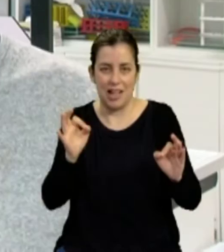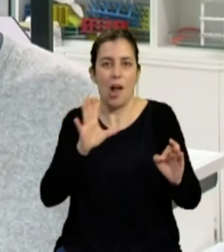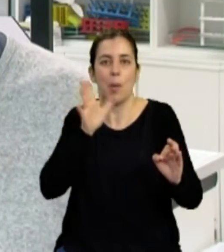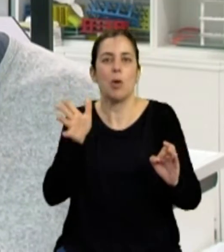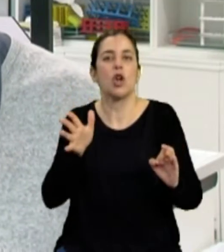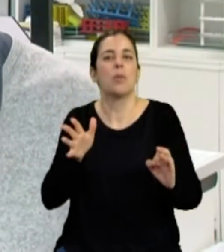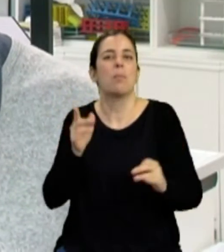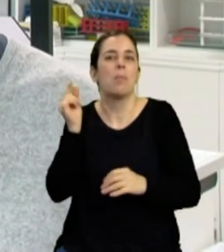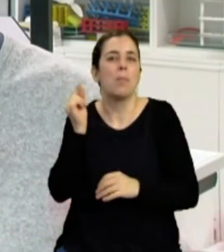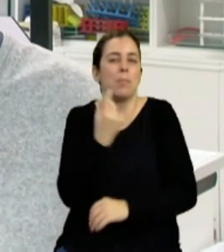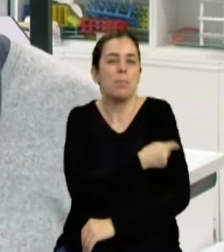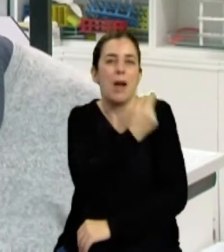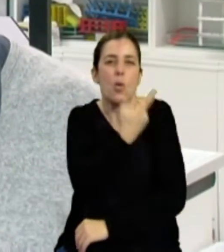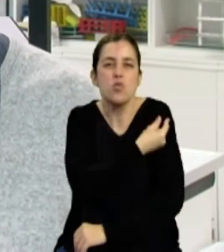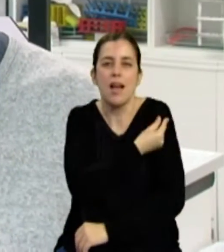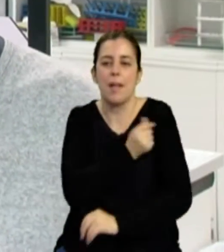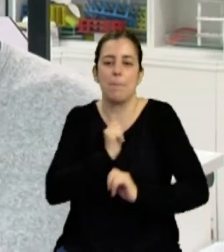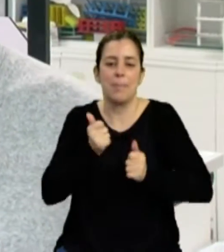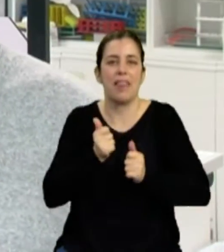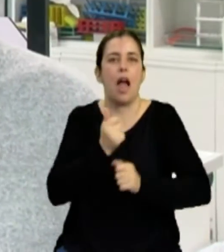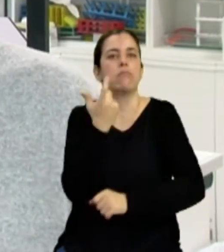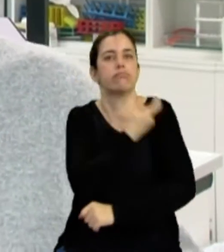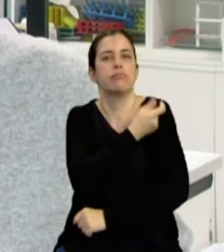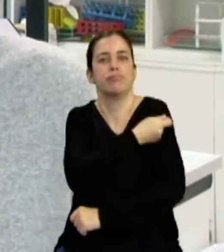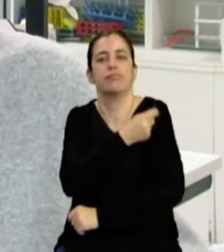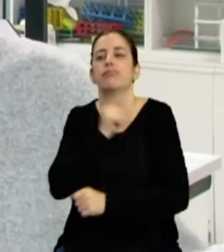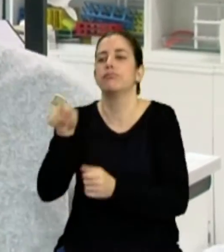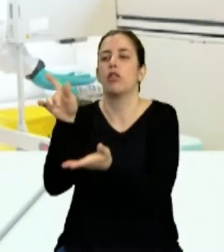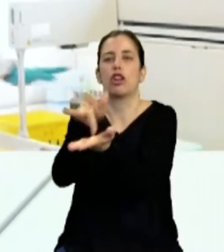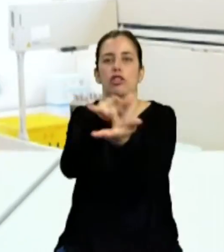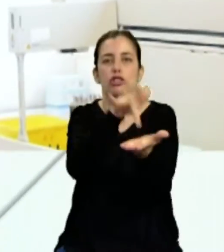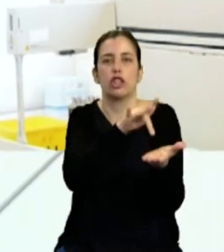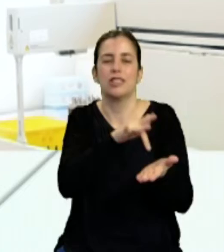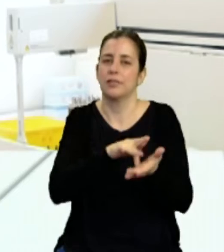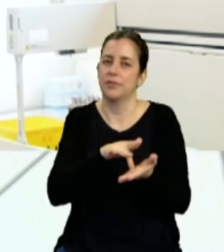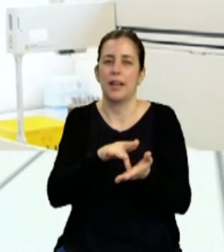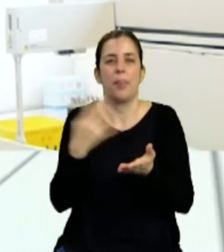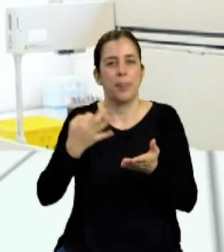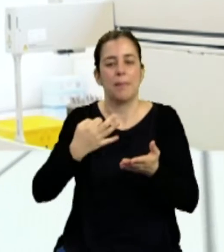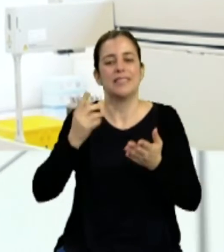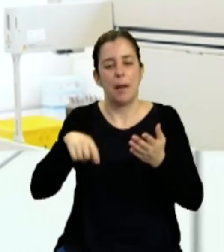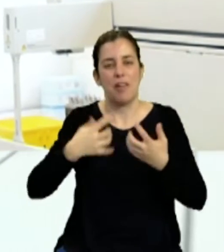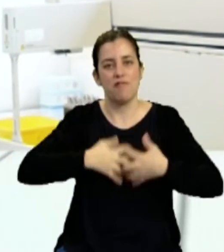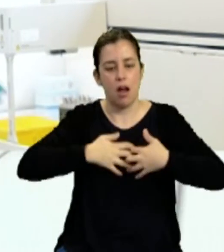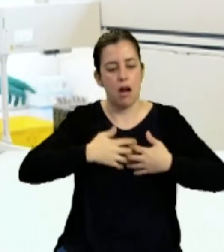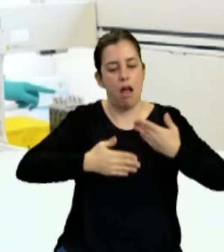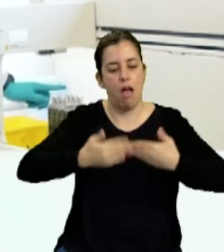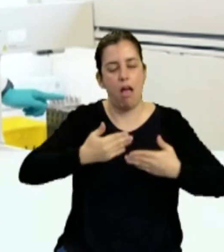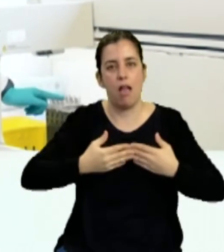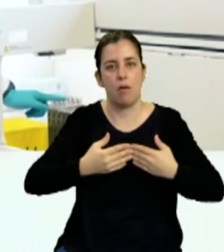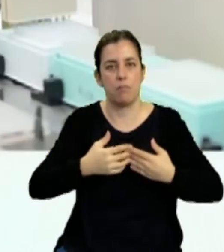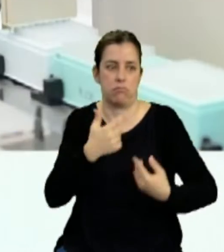empiecen a comercializar y a administrar a la población, hay que hacer muchas dosis para mucha población. Entonces irá siendo progresivo.